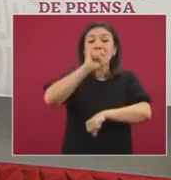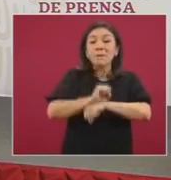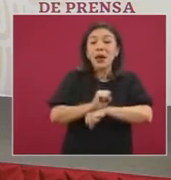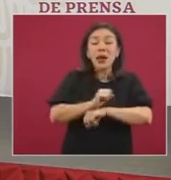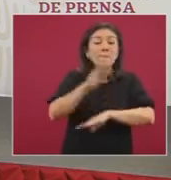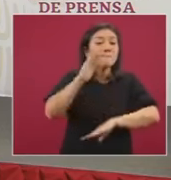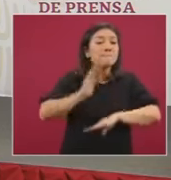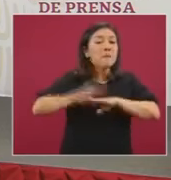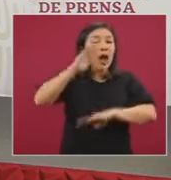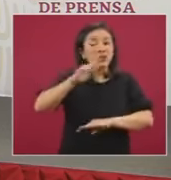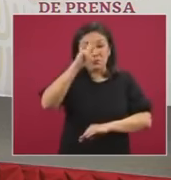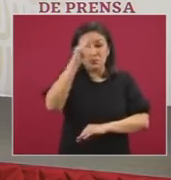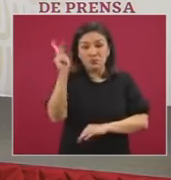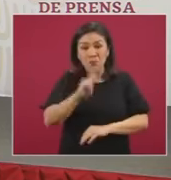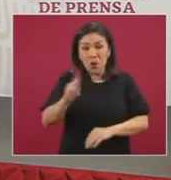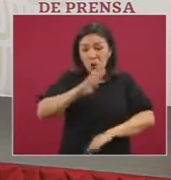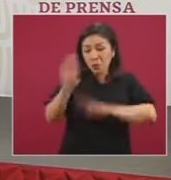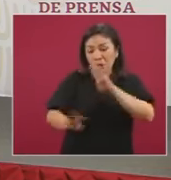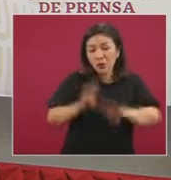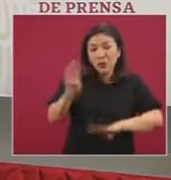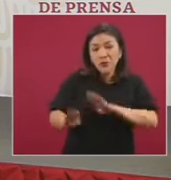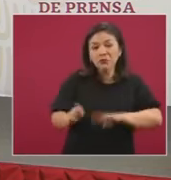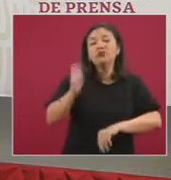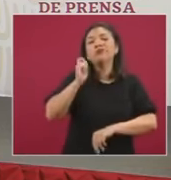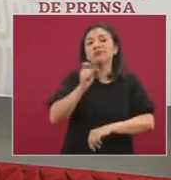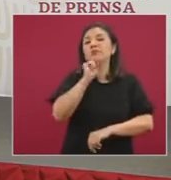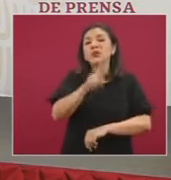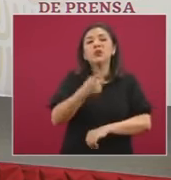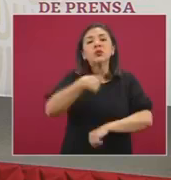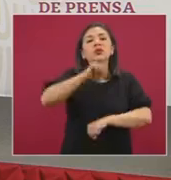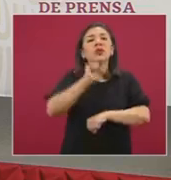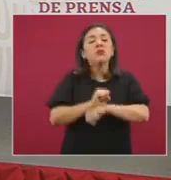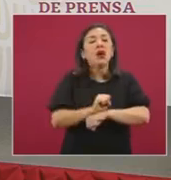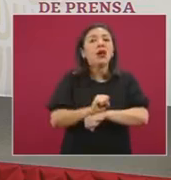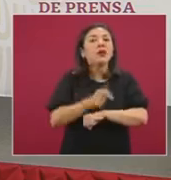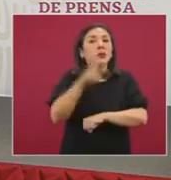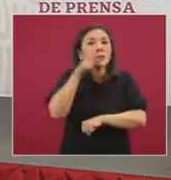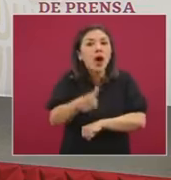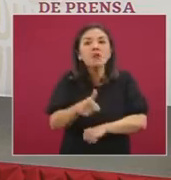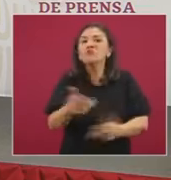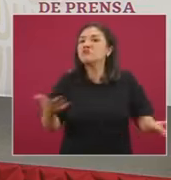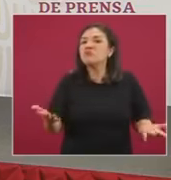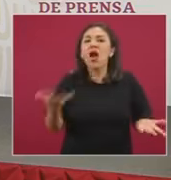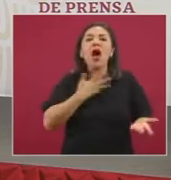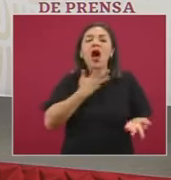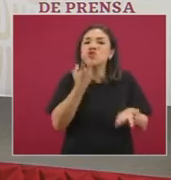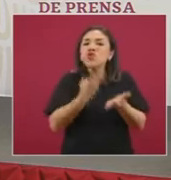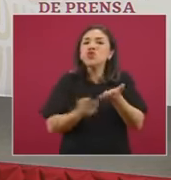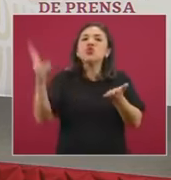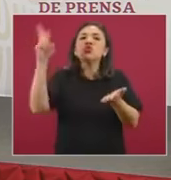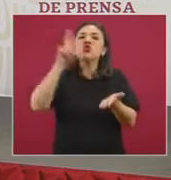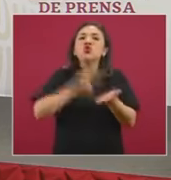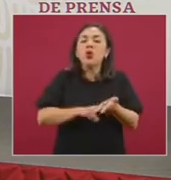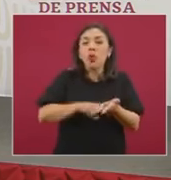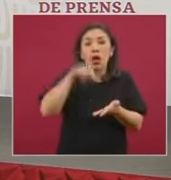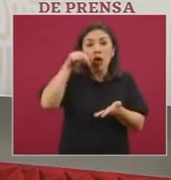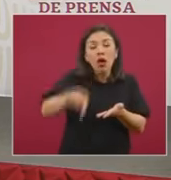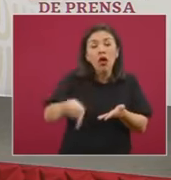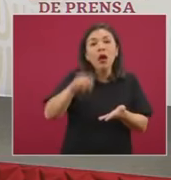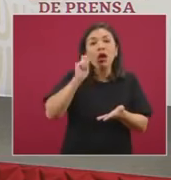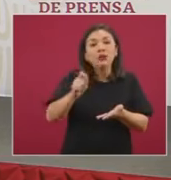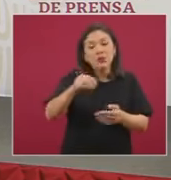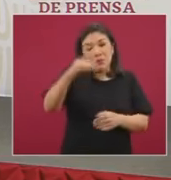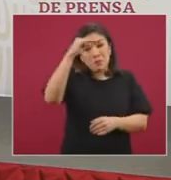donde mayor porcentaje de exceso tuvimos fue la semana en que prácticamente se duplicó en esa semana